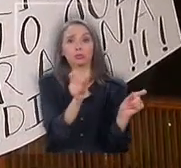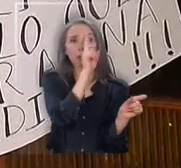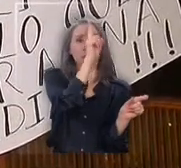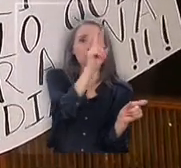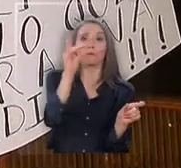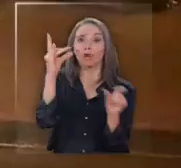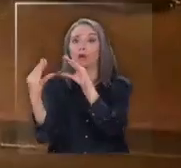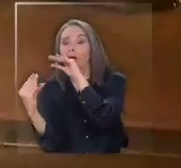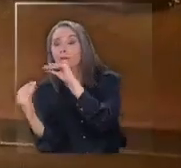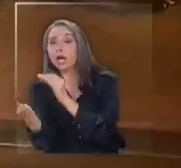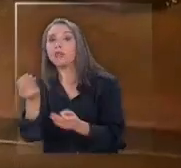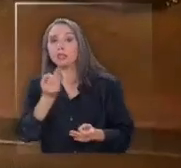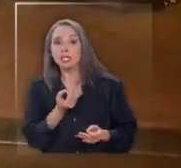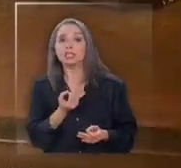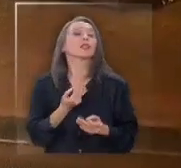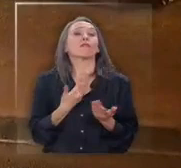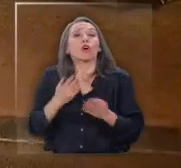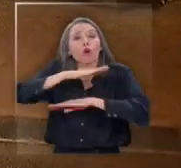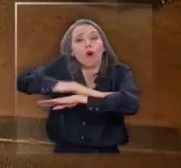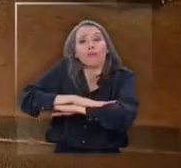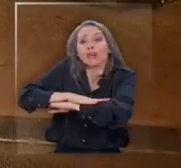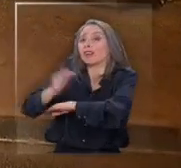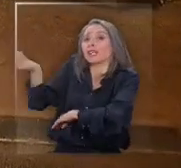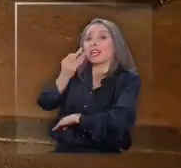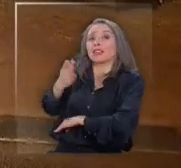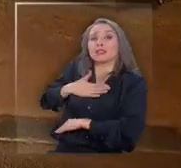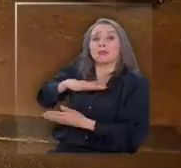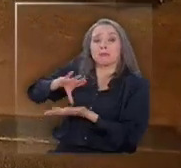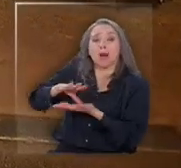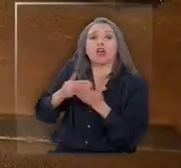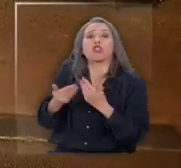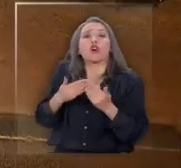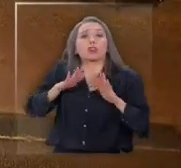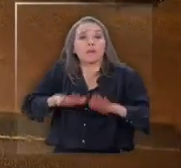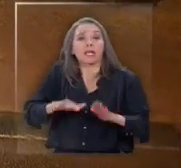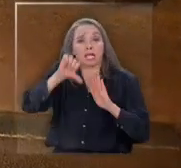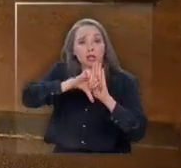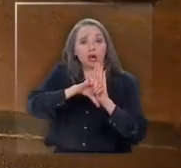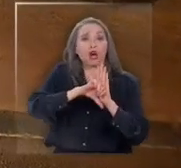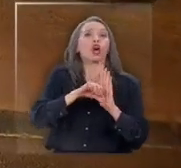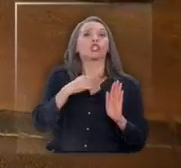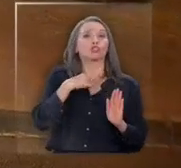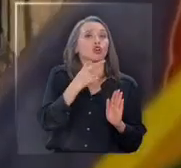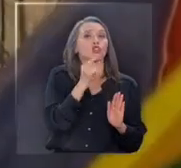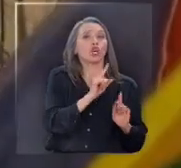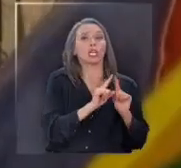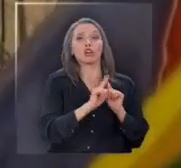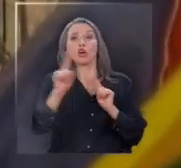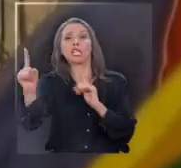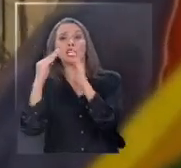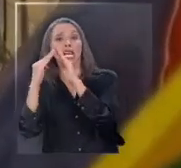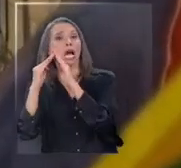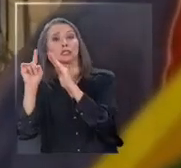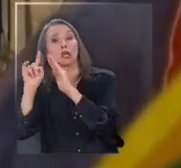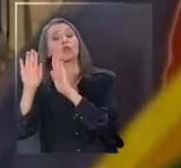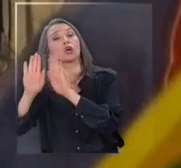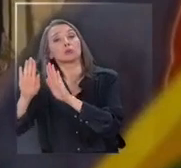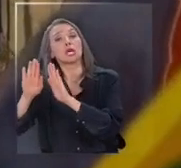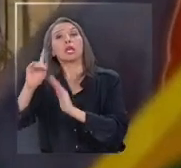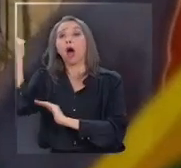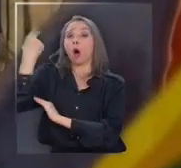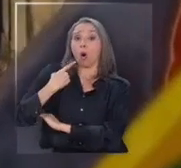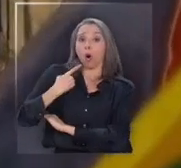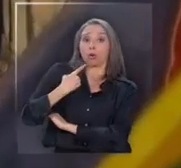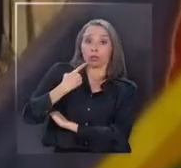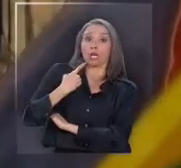y dicen nos acogemos a lo que digan nuestros países a donde guardar la cuarentena no queremos ir directo a nuestras casas si es que es necesario y en eso